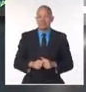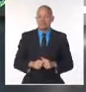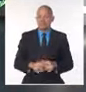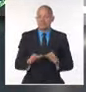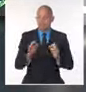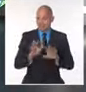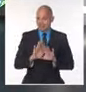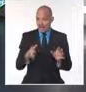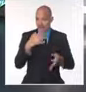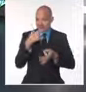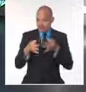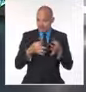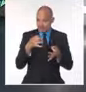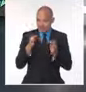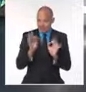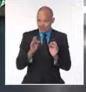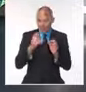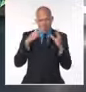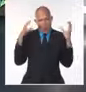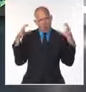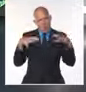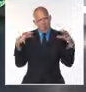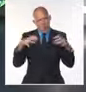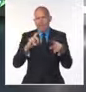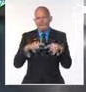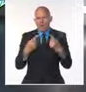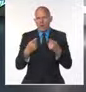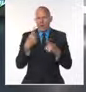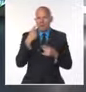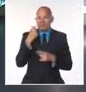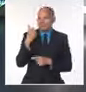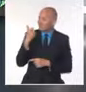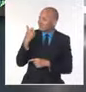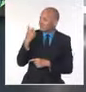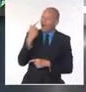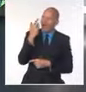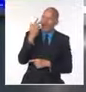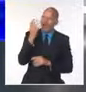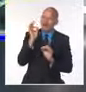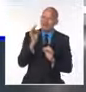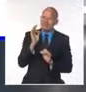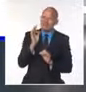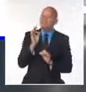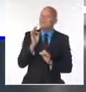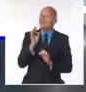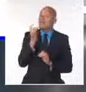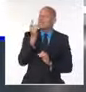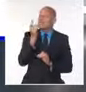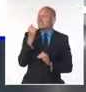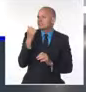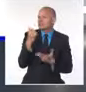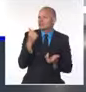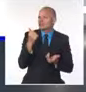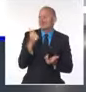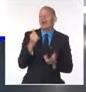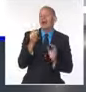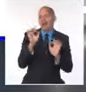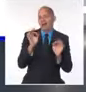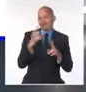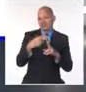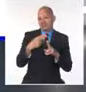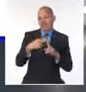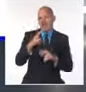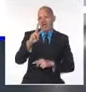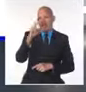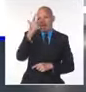meteorológicas se debe a la presencia de una vaguada que se puede apreciar que se encuentra su eje sobre la parte occidental de